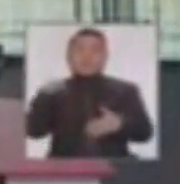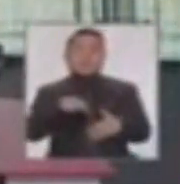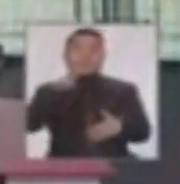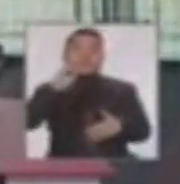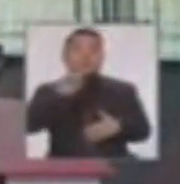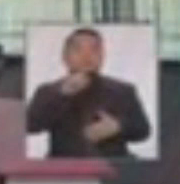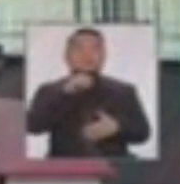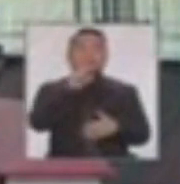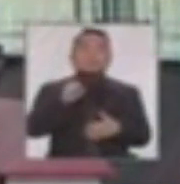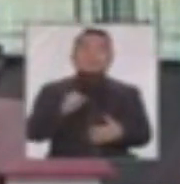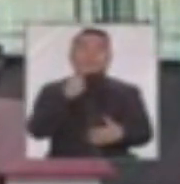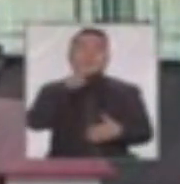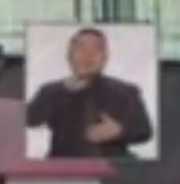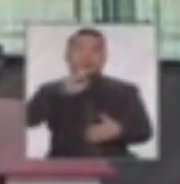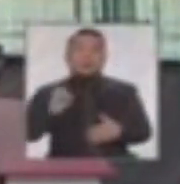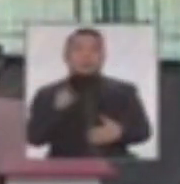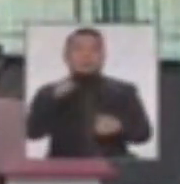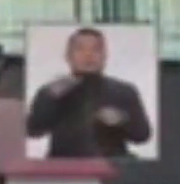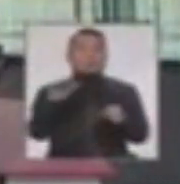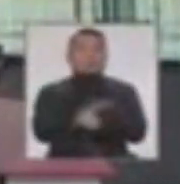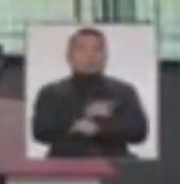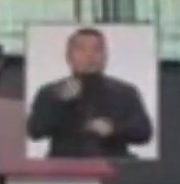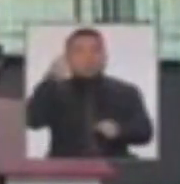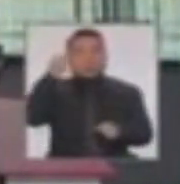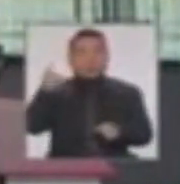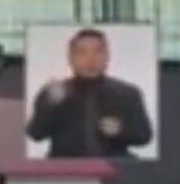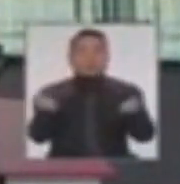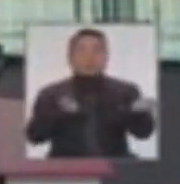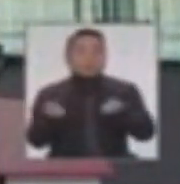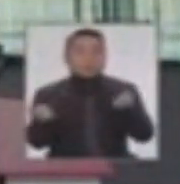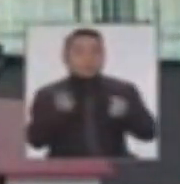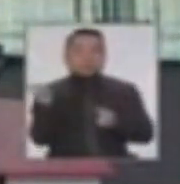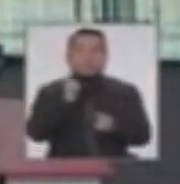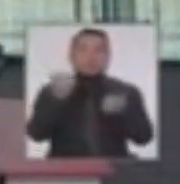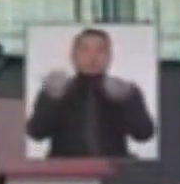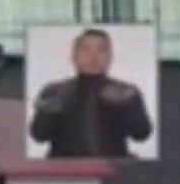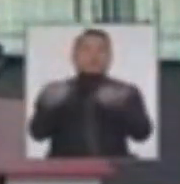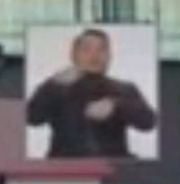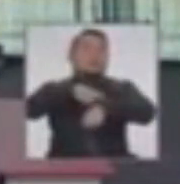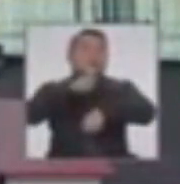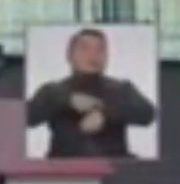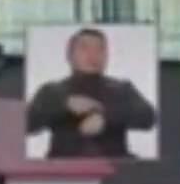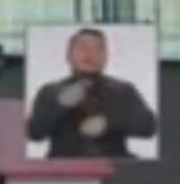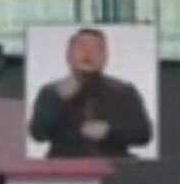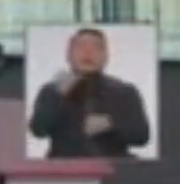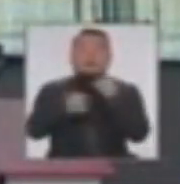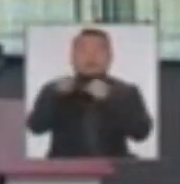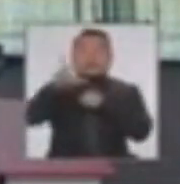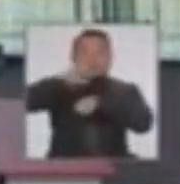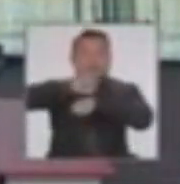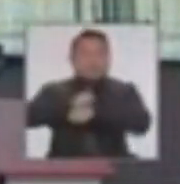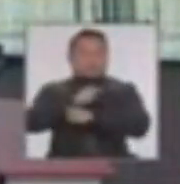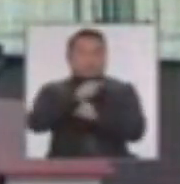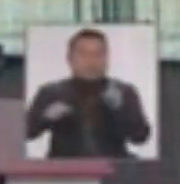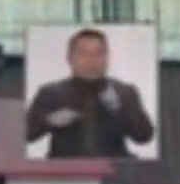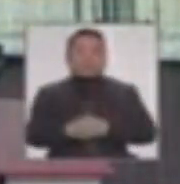sea rápido y se esclarezca de una vez. Los corruptos se tienen que ir a la cárcel. Ahora que hablas de aportes de campaña, quiero preguntarte